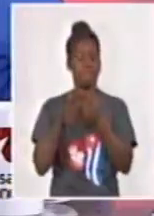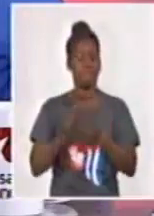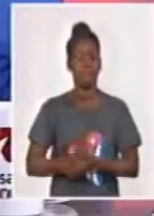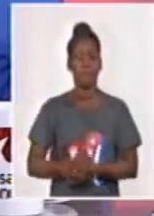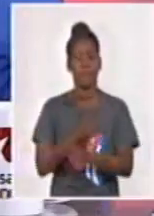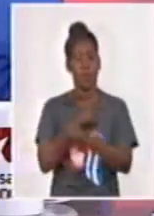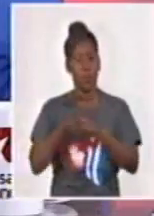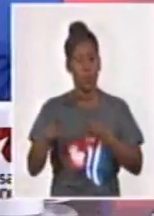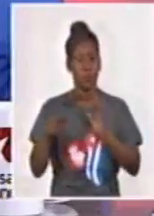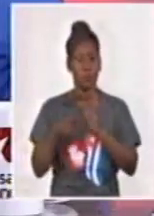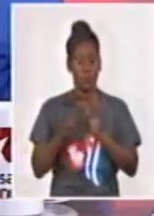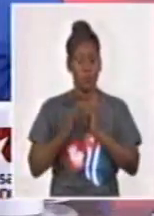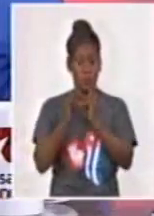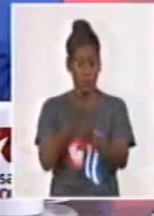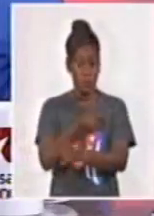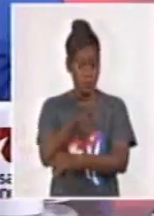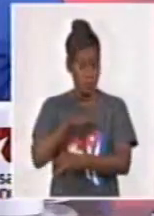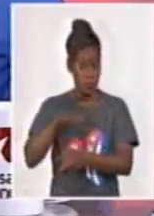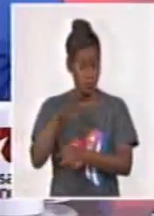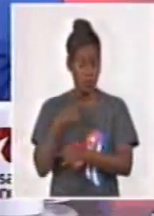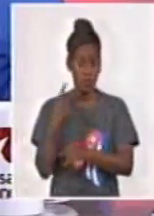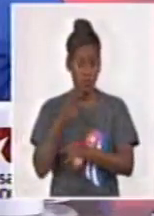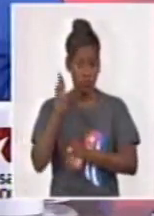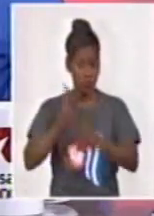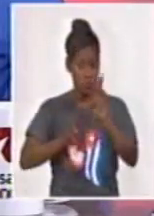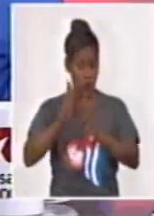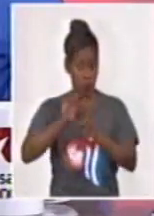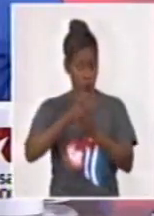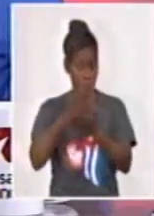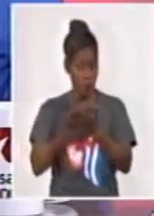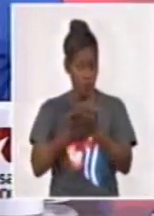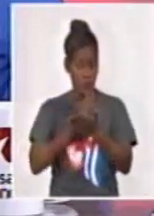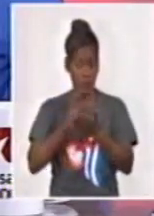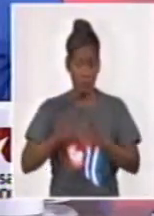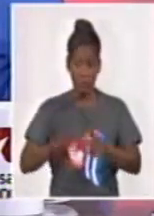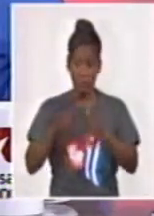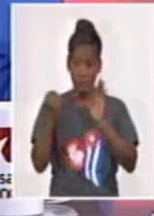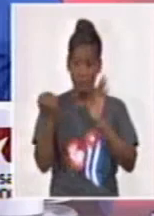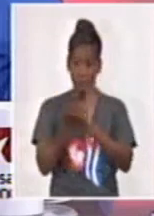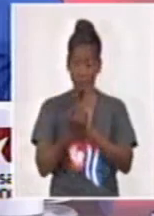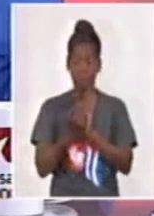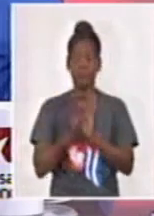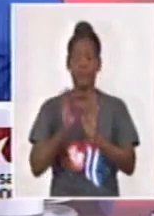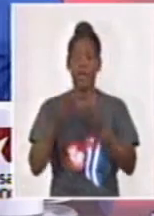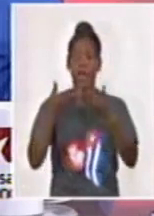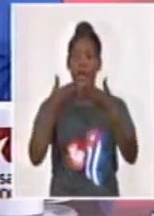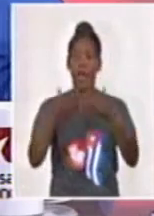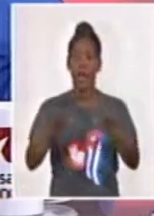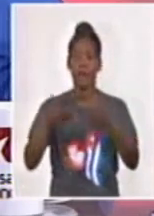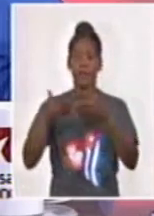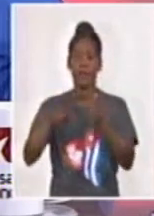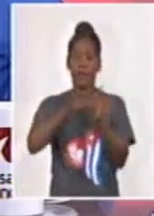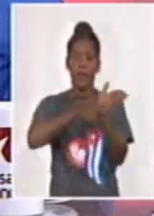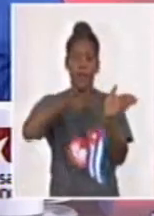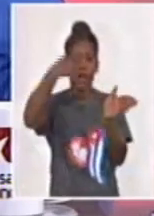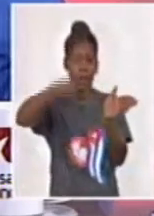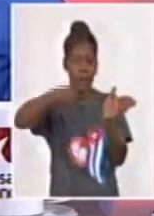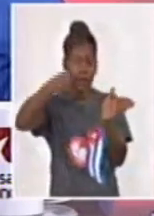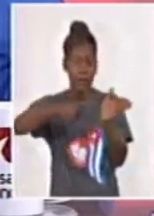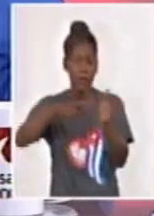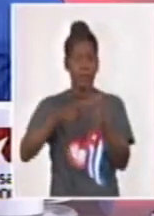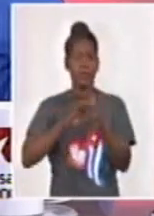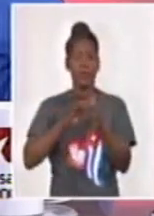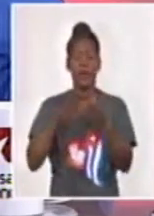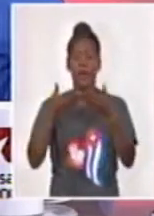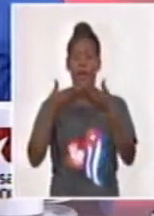se decidió también por el grupo temporal la apertura de los servicios notariales el registro civil y el registro de la propiedad son otros